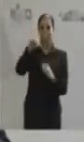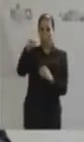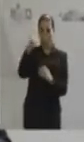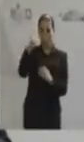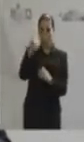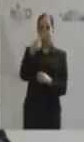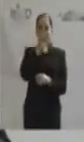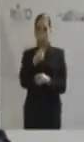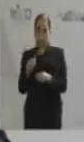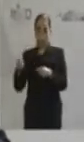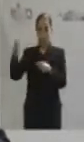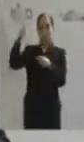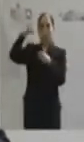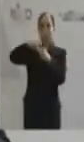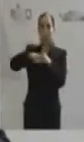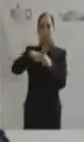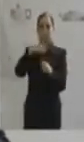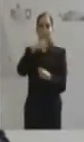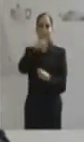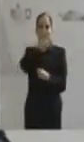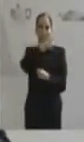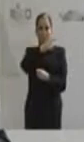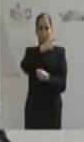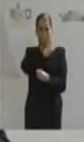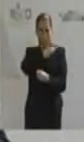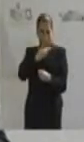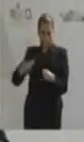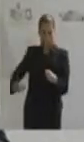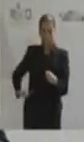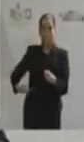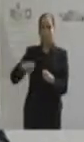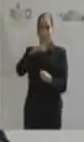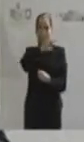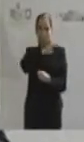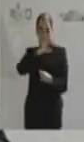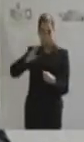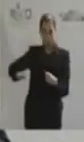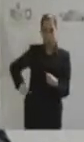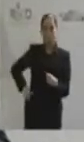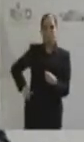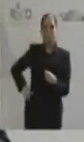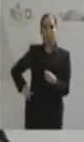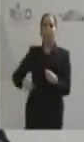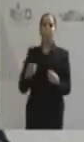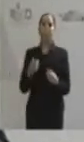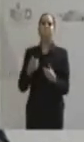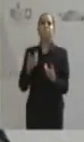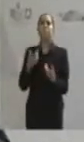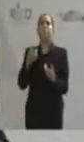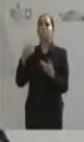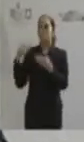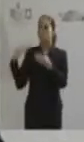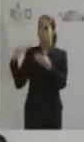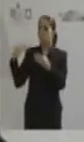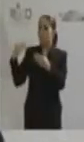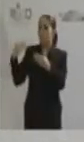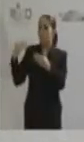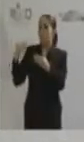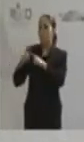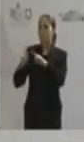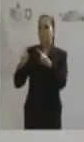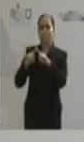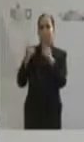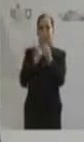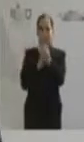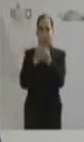megafraude en un terreno de conservación, de preservación ecológica y de preservación especial en